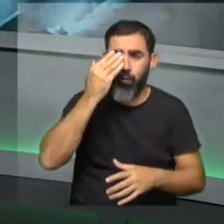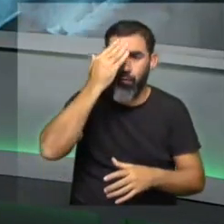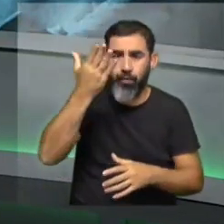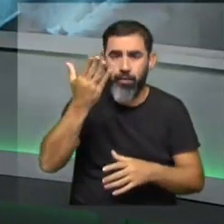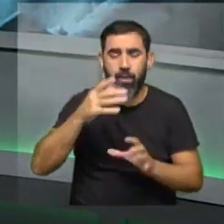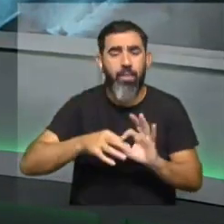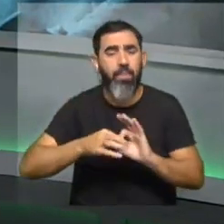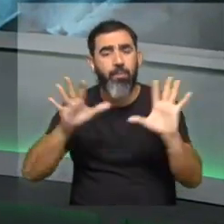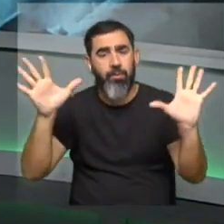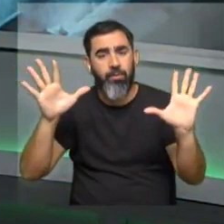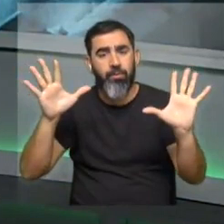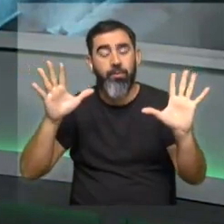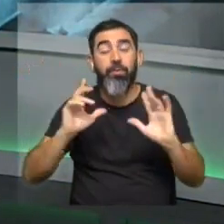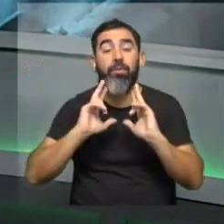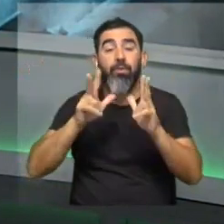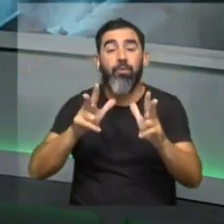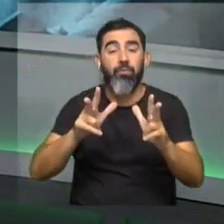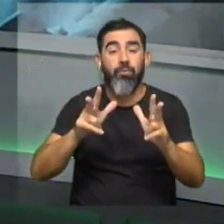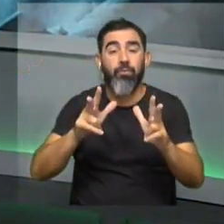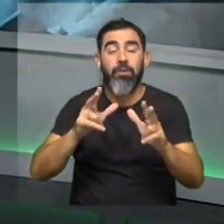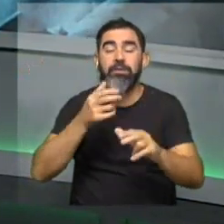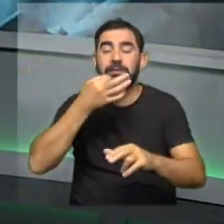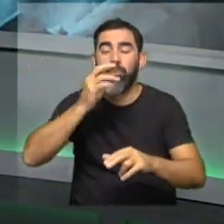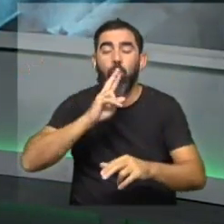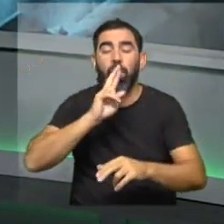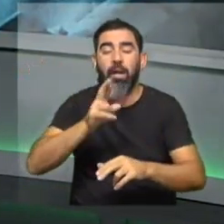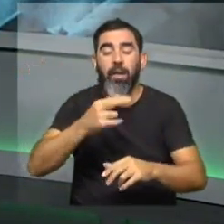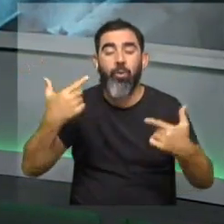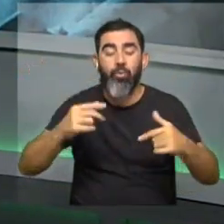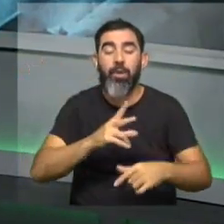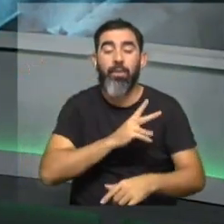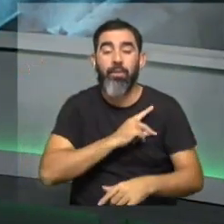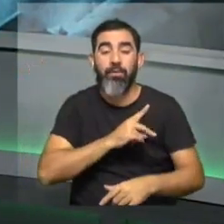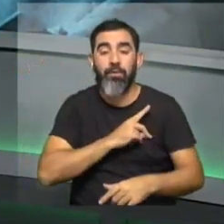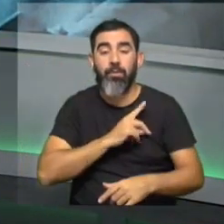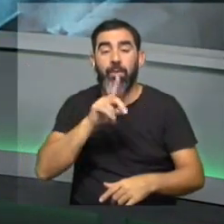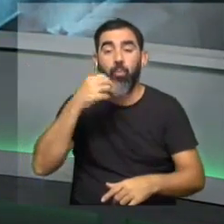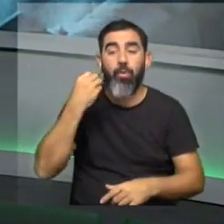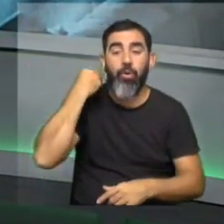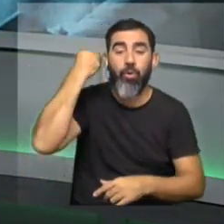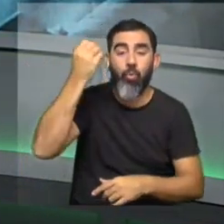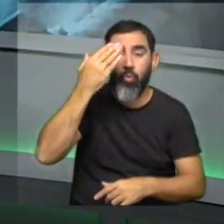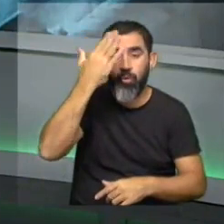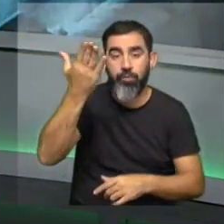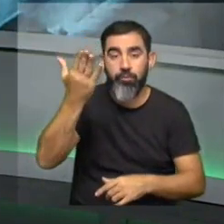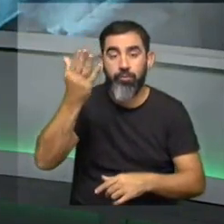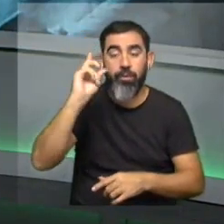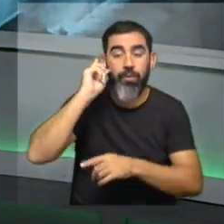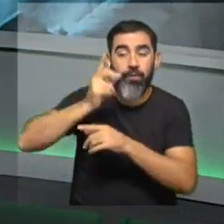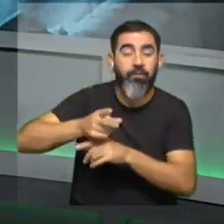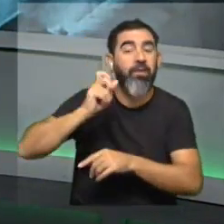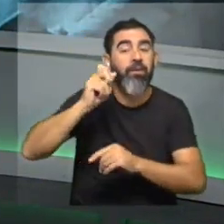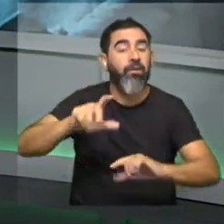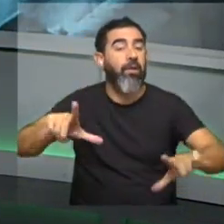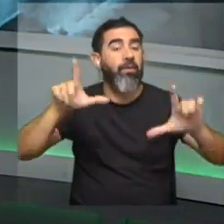amplistas independientes. Orsi dijo que seguramente renuncie a la intendencia en diciembre, luego del Congreso del Frente Amplio, donde se van a definir justamente